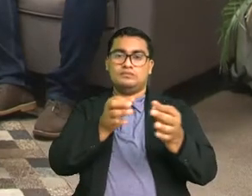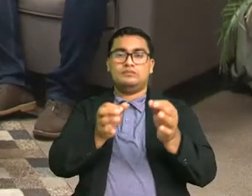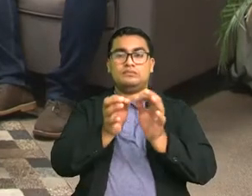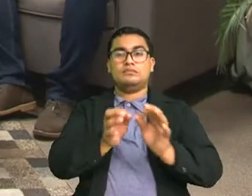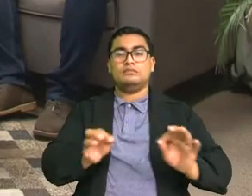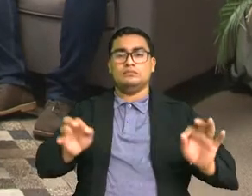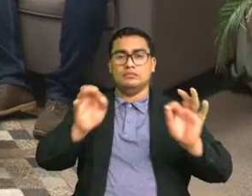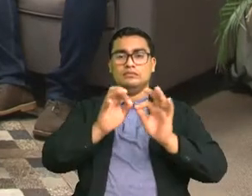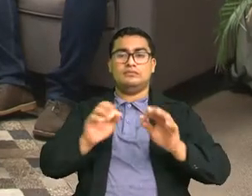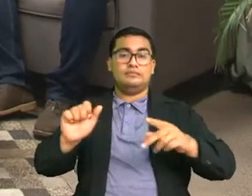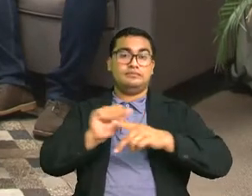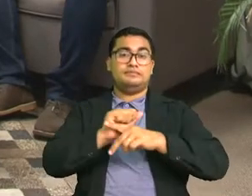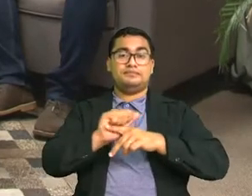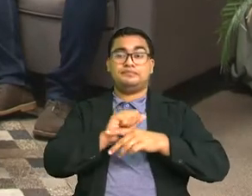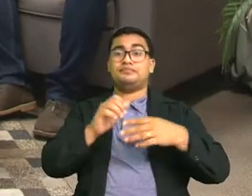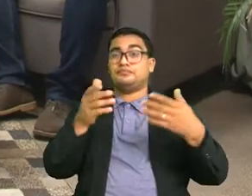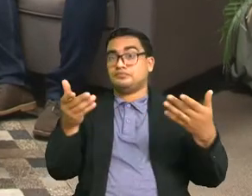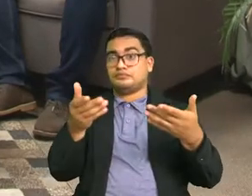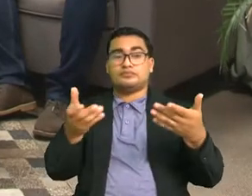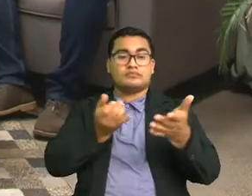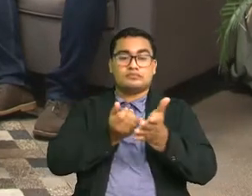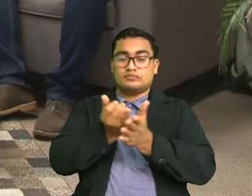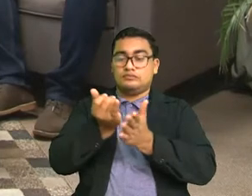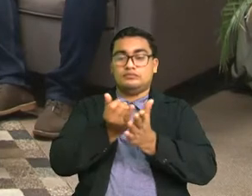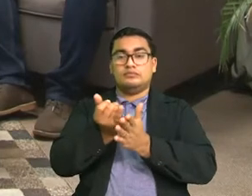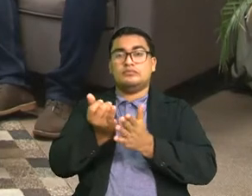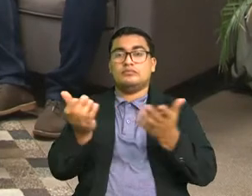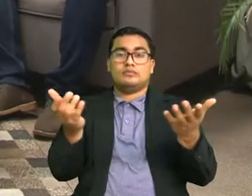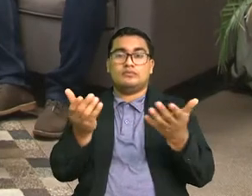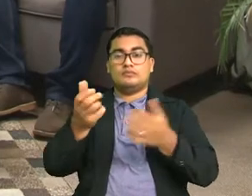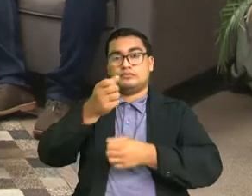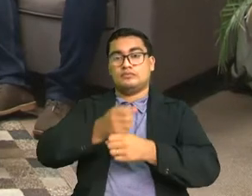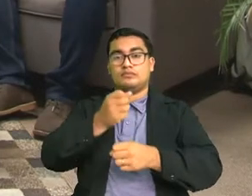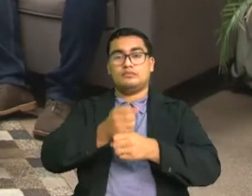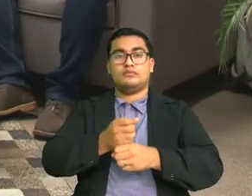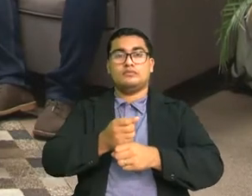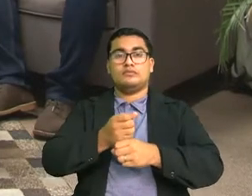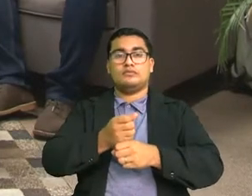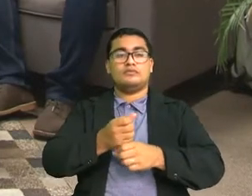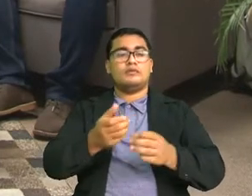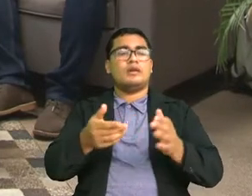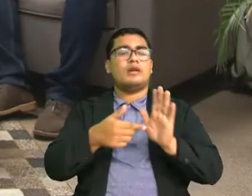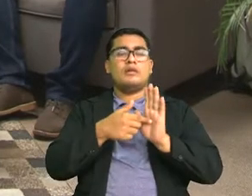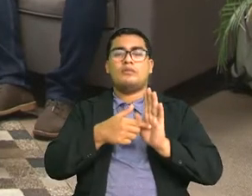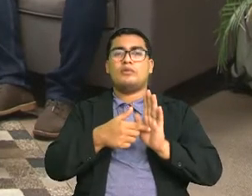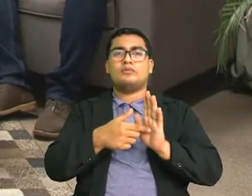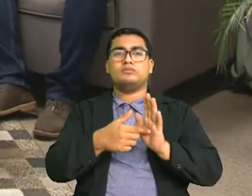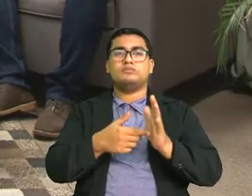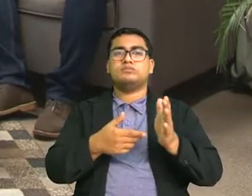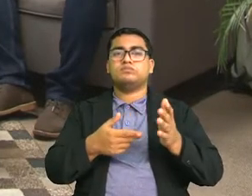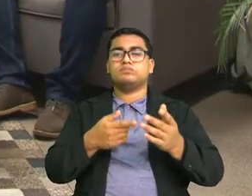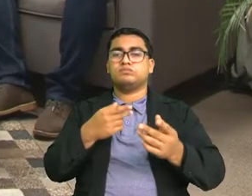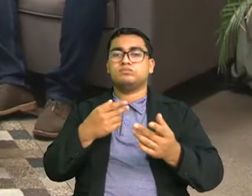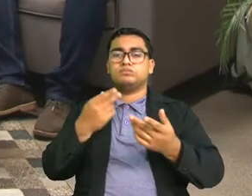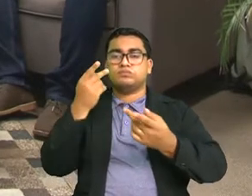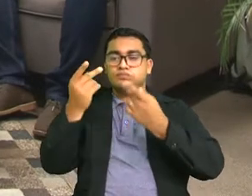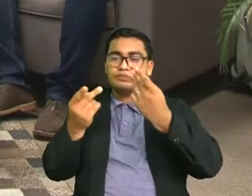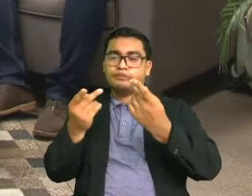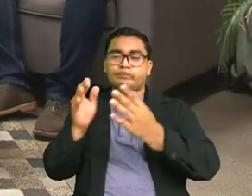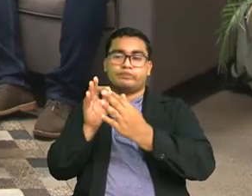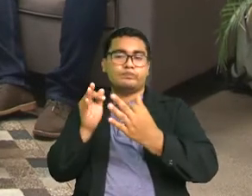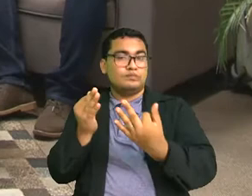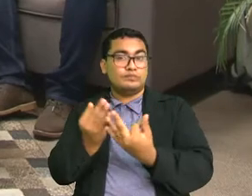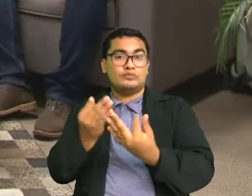pero también la fase de investigación dentro de esa dinámica cómo se armoniza a la familia y este ha mencionado un eje de trabajo bastante